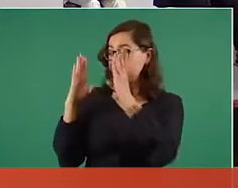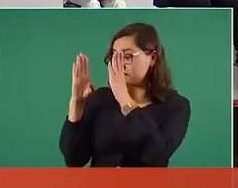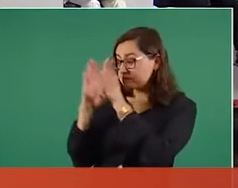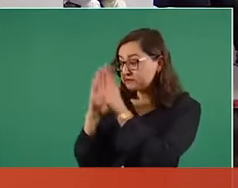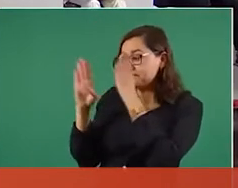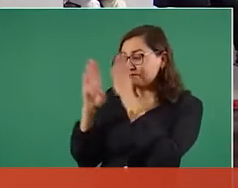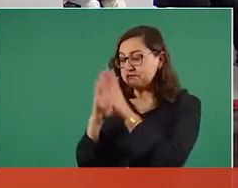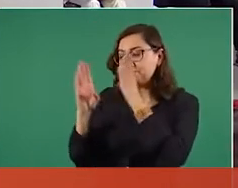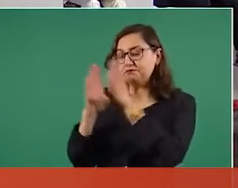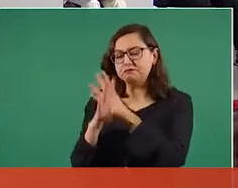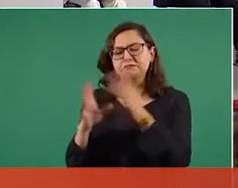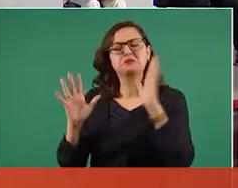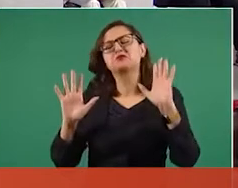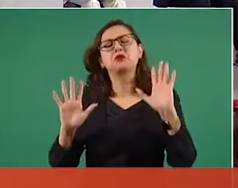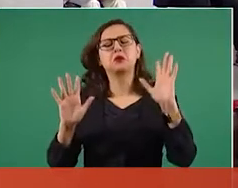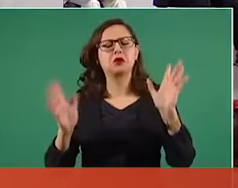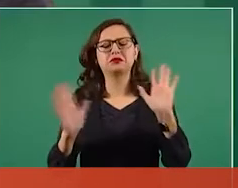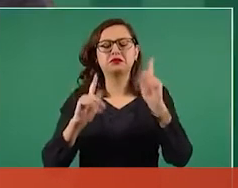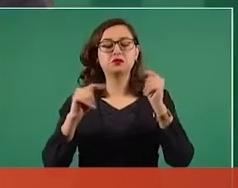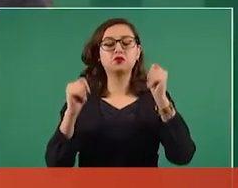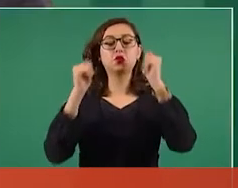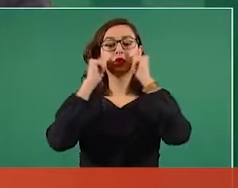imaginemos cuánto costaba,